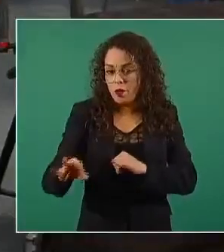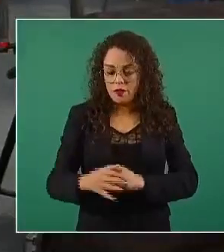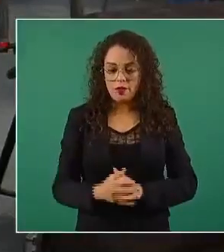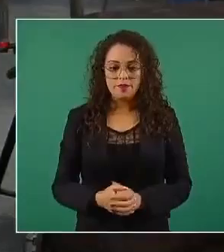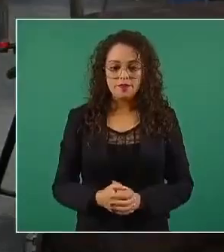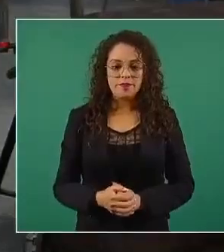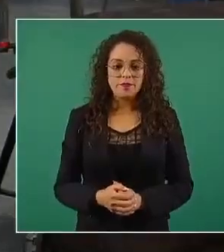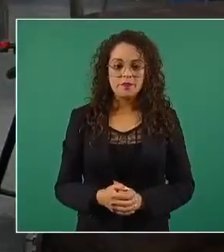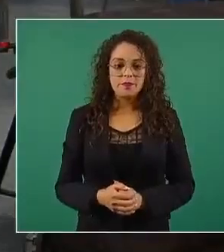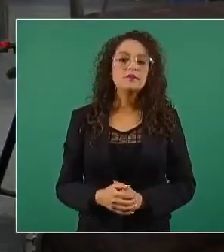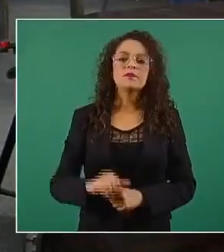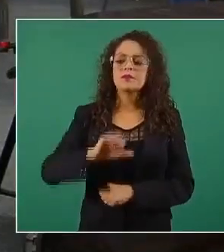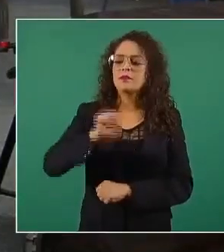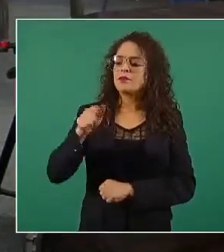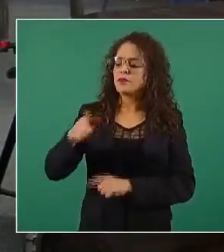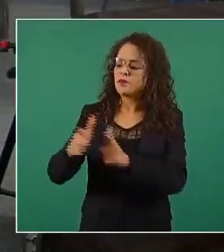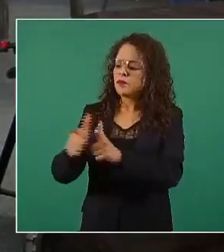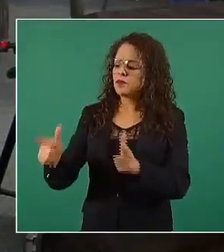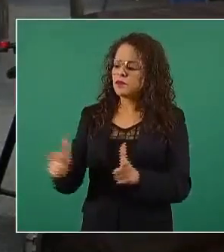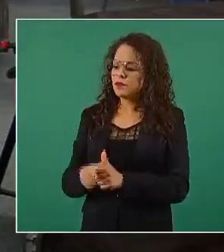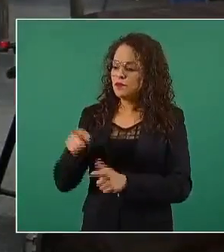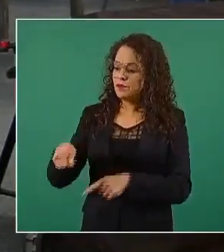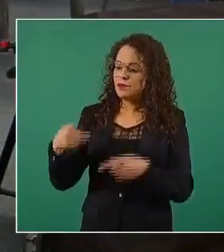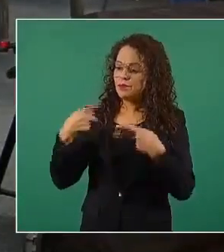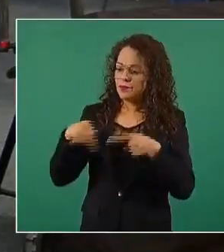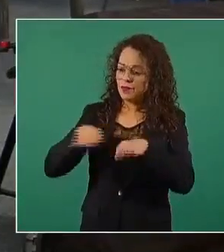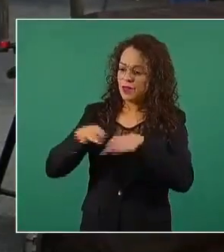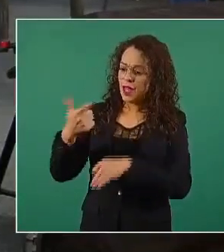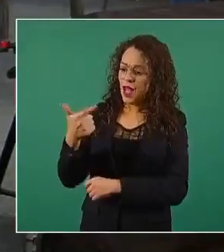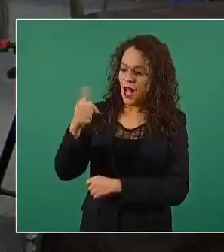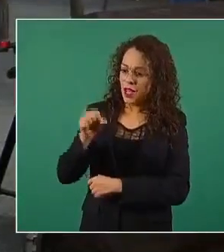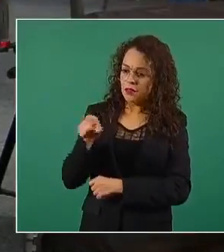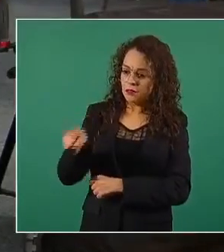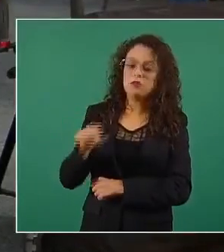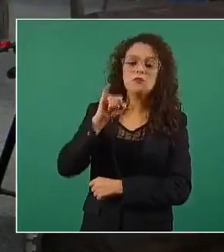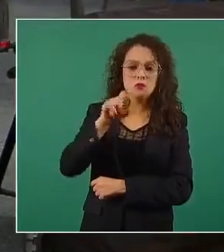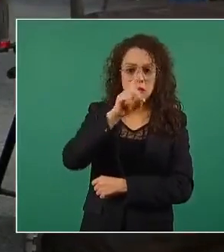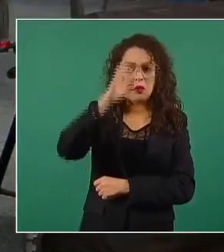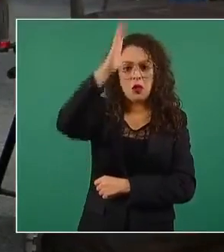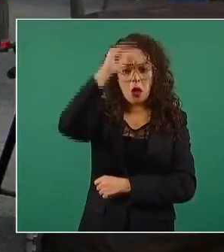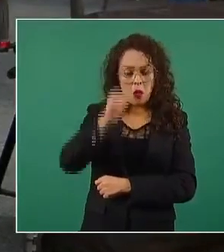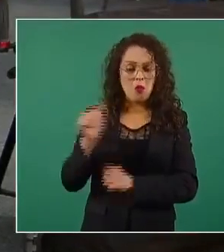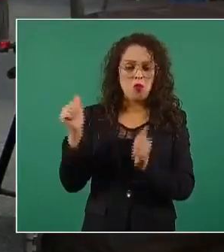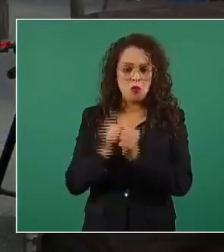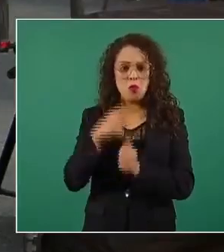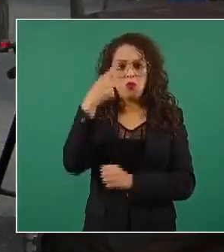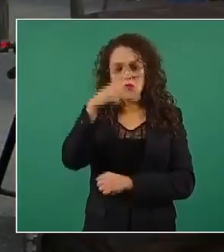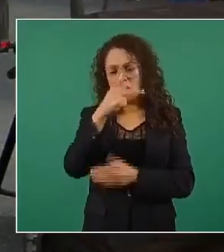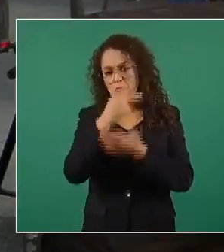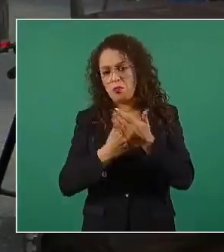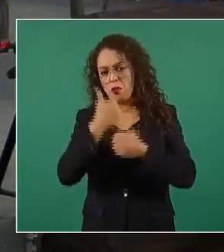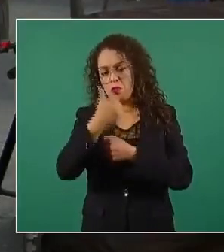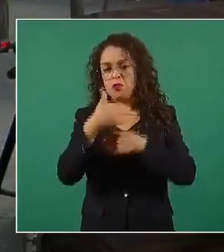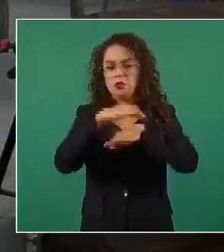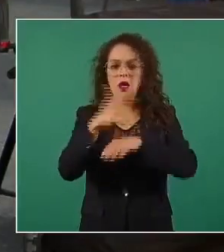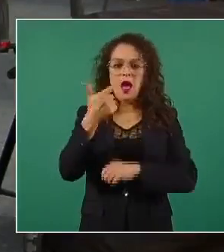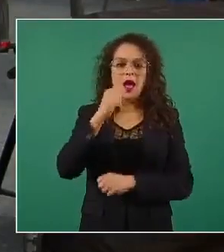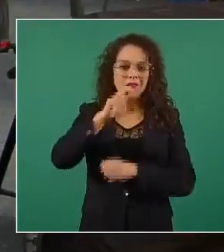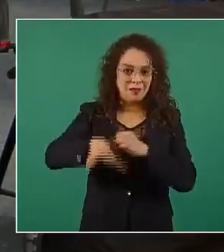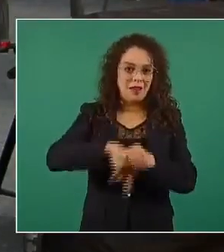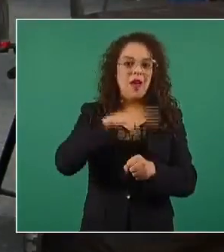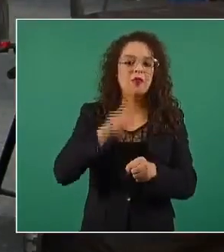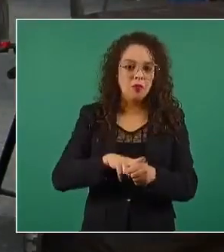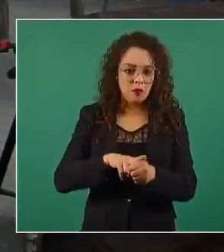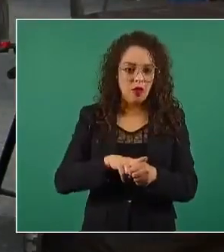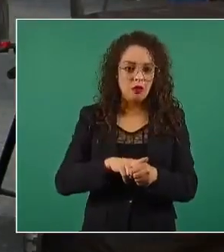totalmente regulados que están sí de acuerdo con su proyecto del gas natural, incluso están, digamos, a favor de que sea